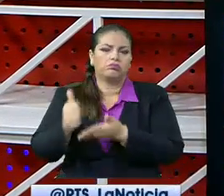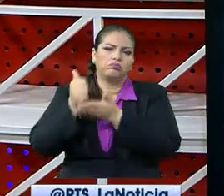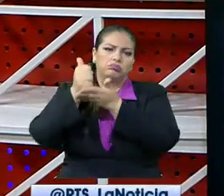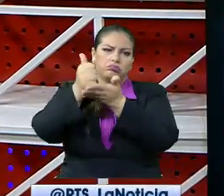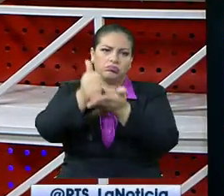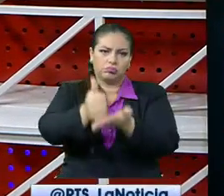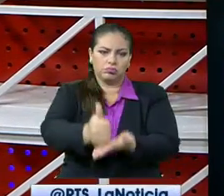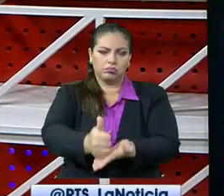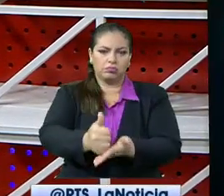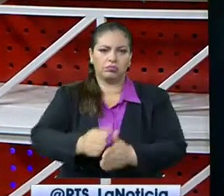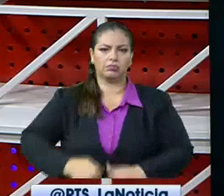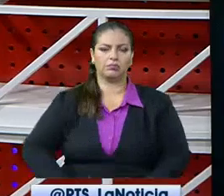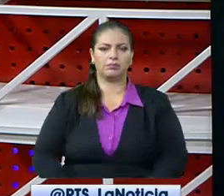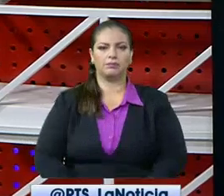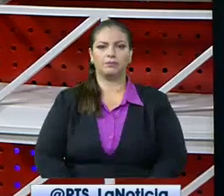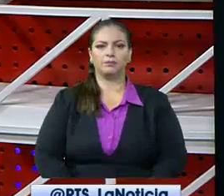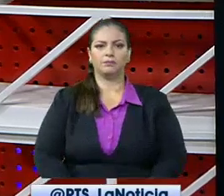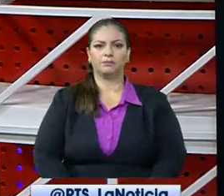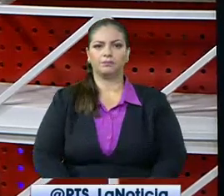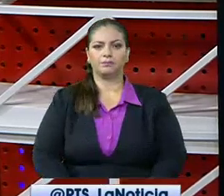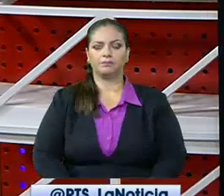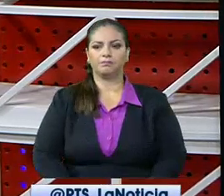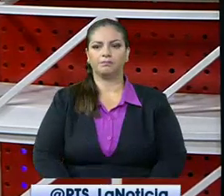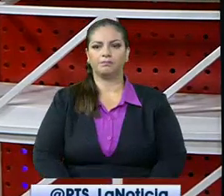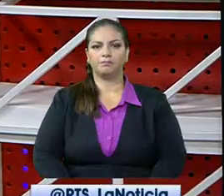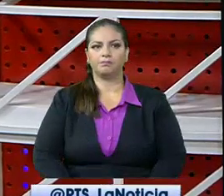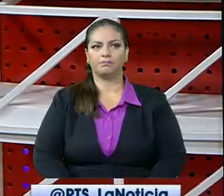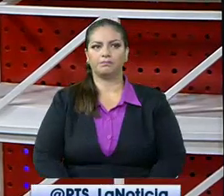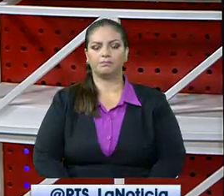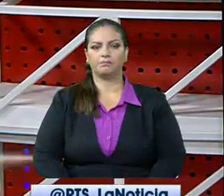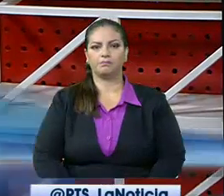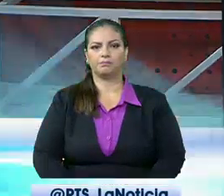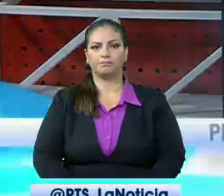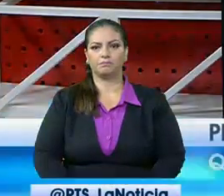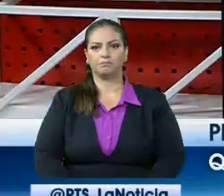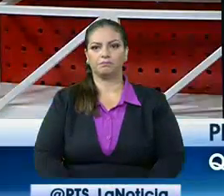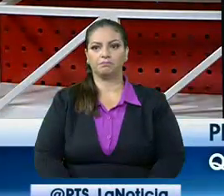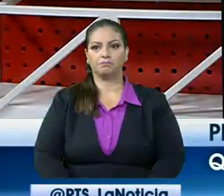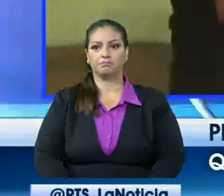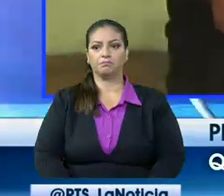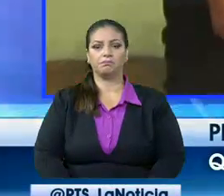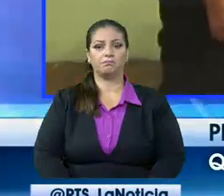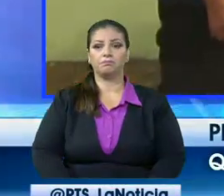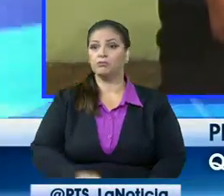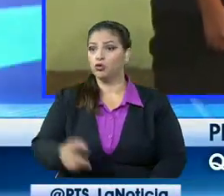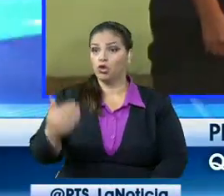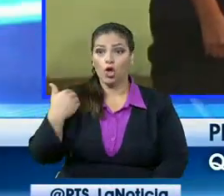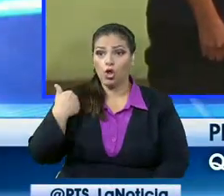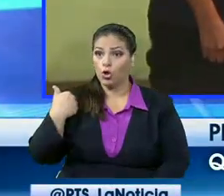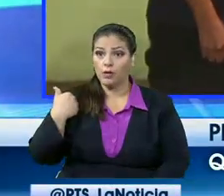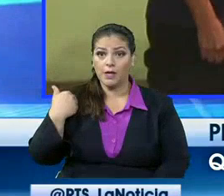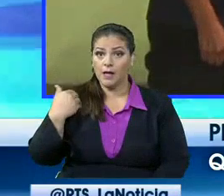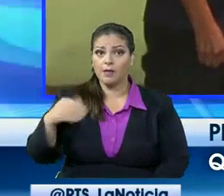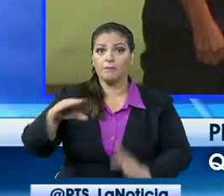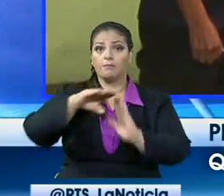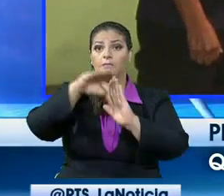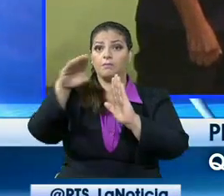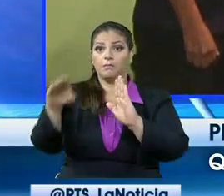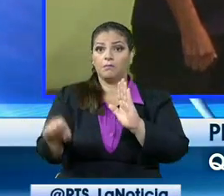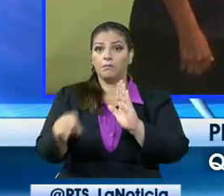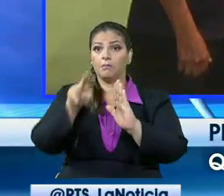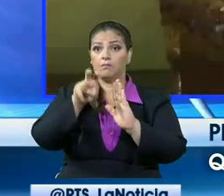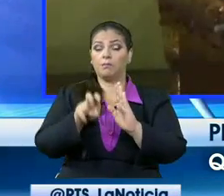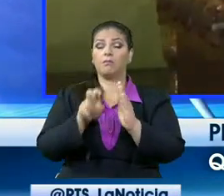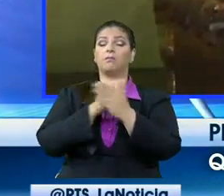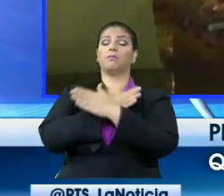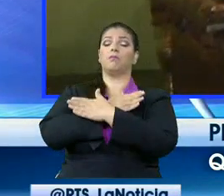tiene que ver con féretros y también de organizaciones que tienen a su cargo cementerios.